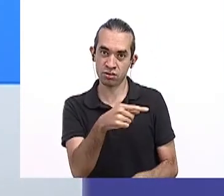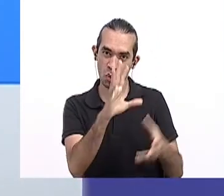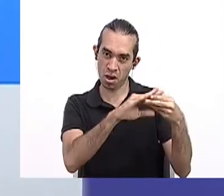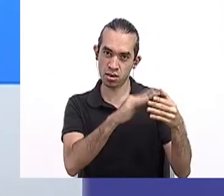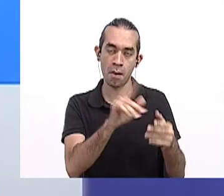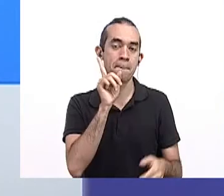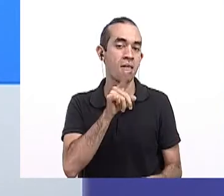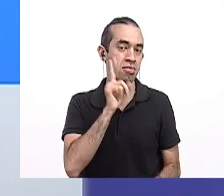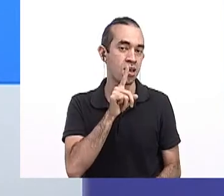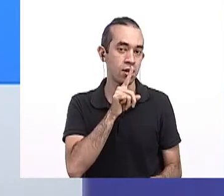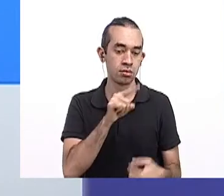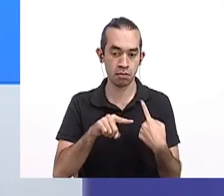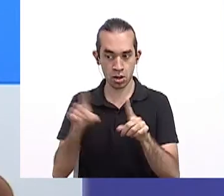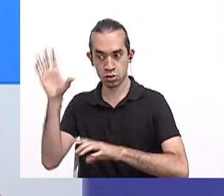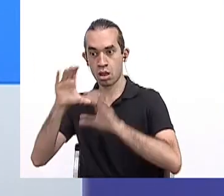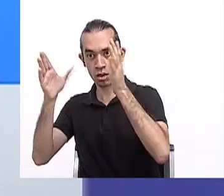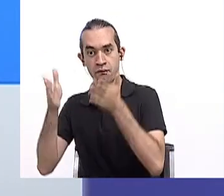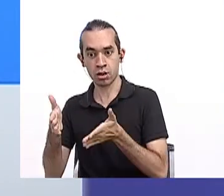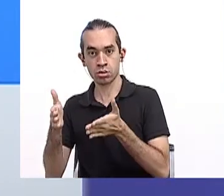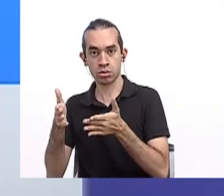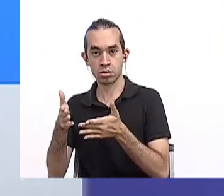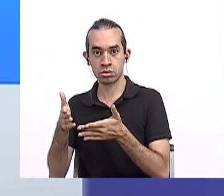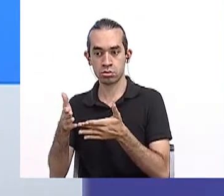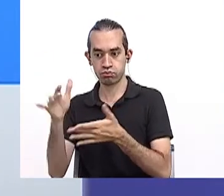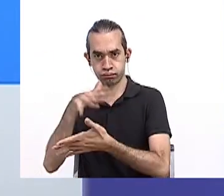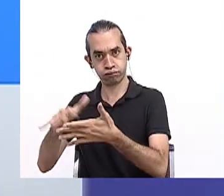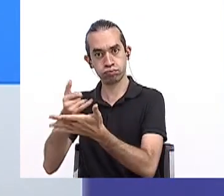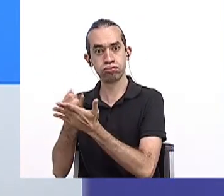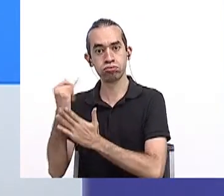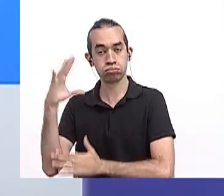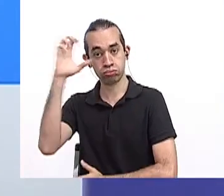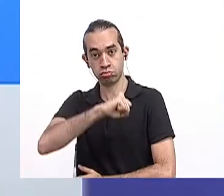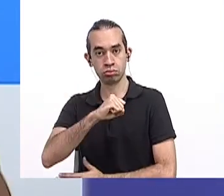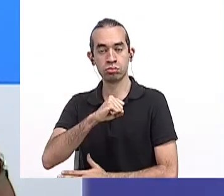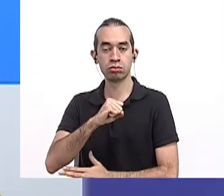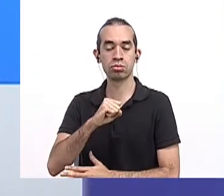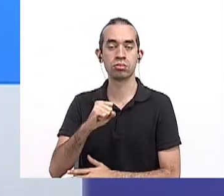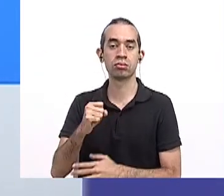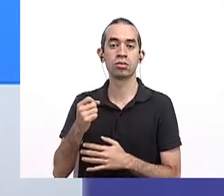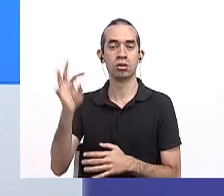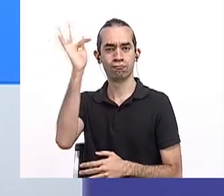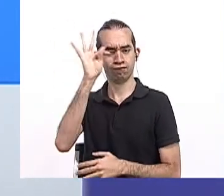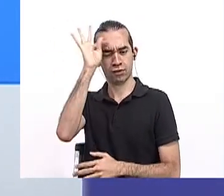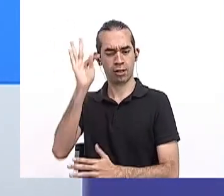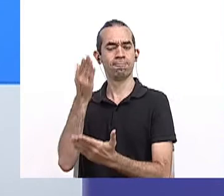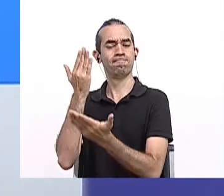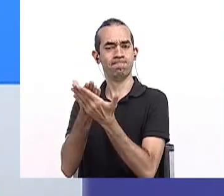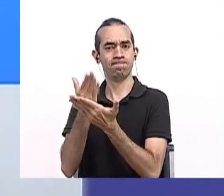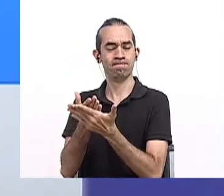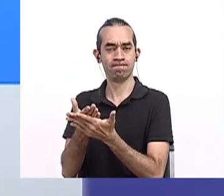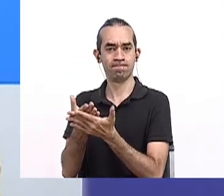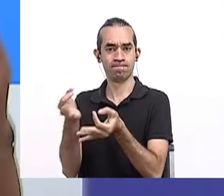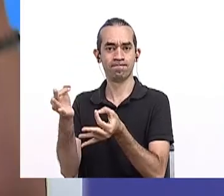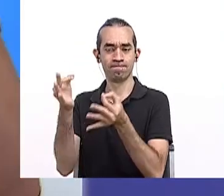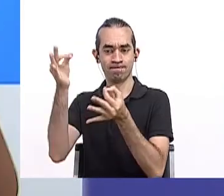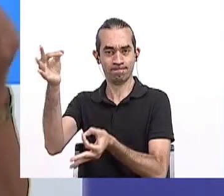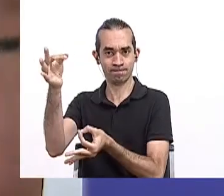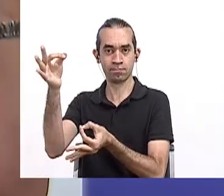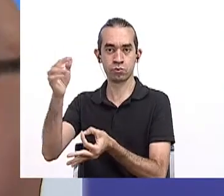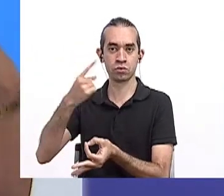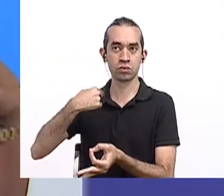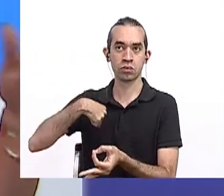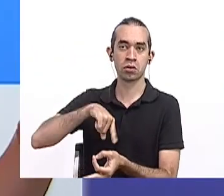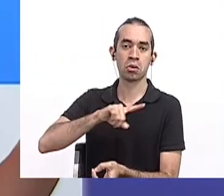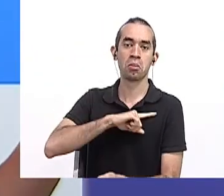en más su mayoría se basan en estudios realizados tienen ya teorías comprobadas y nosotros nos